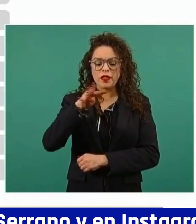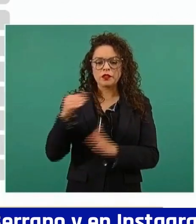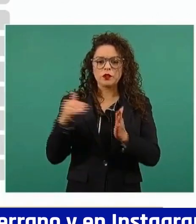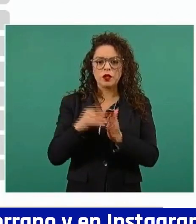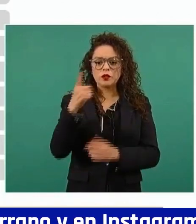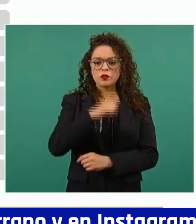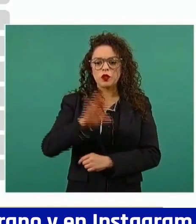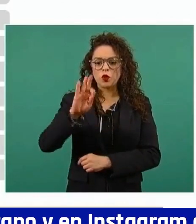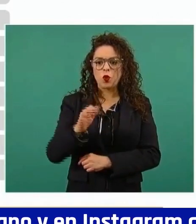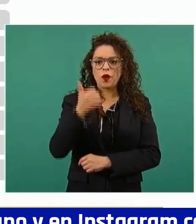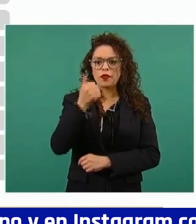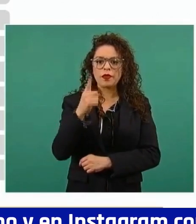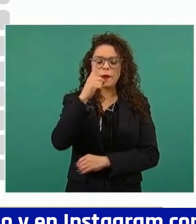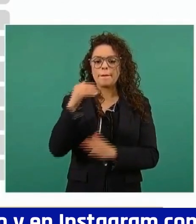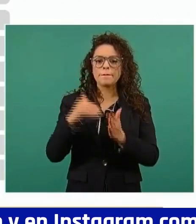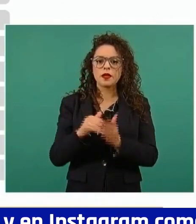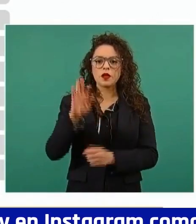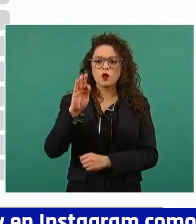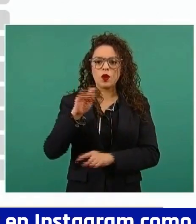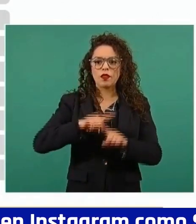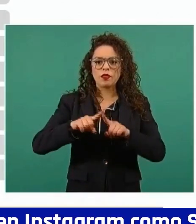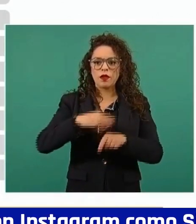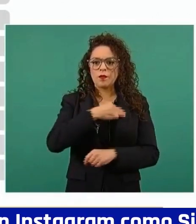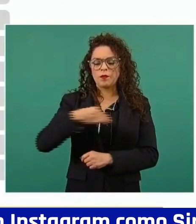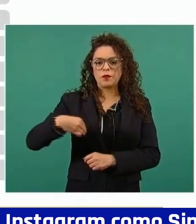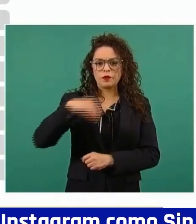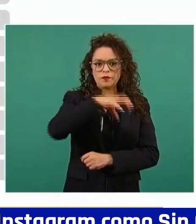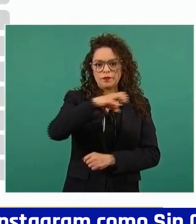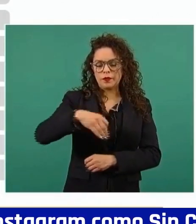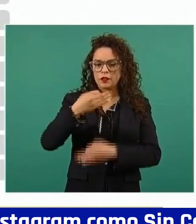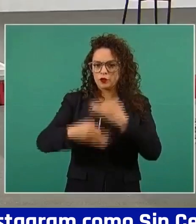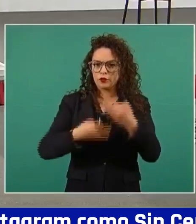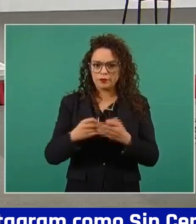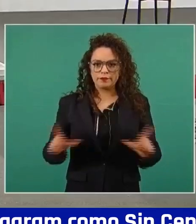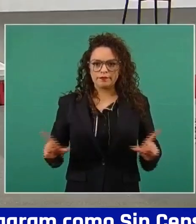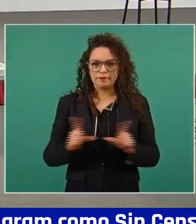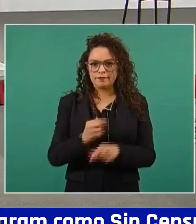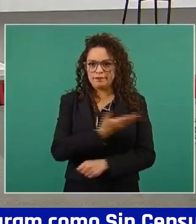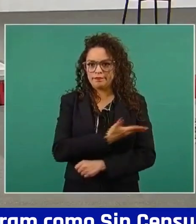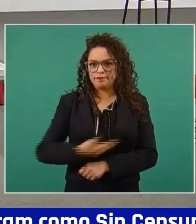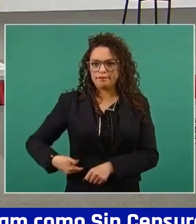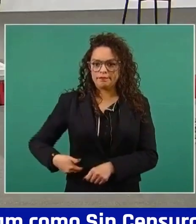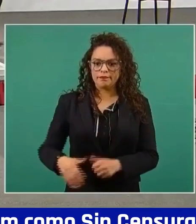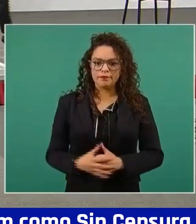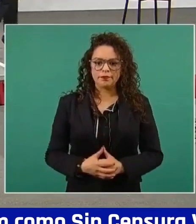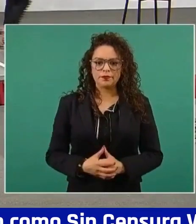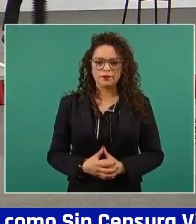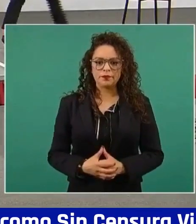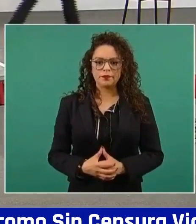19.146 en 1.040 municipios. Es cuanto, señor presidente. Gracias.